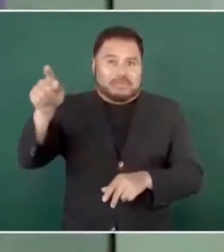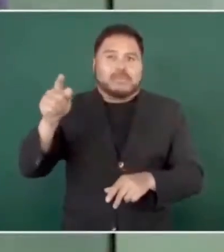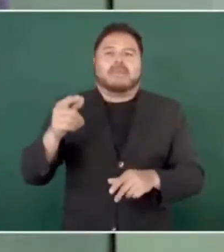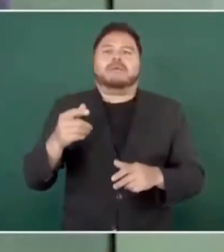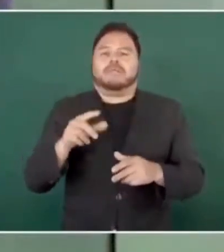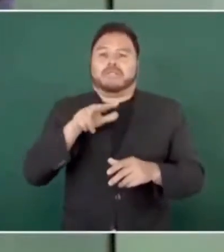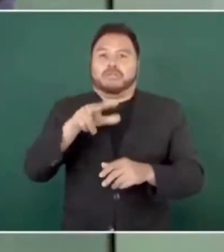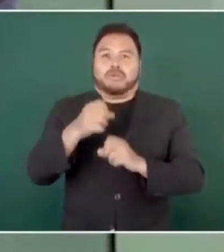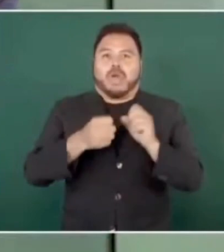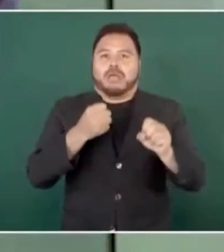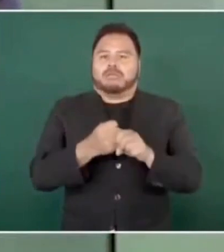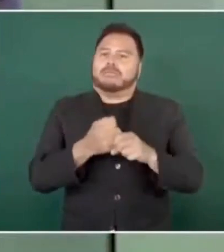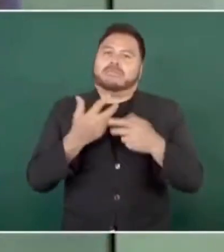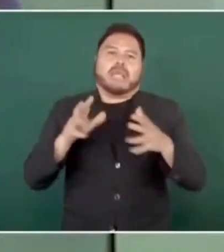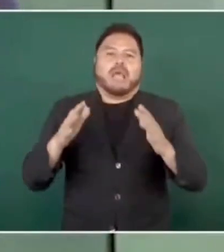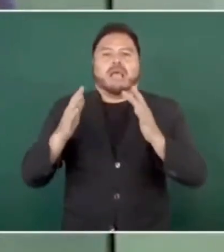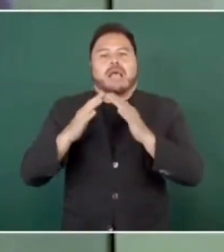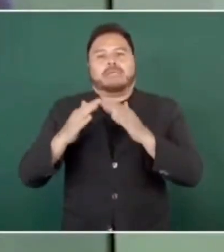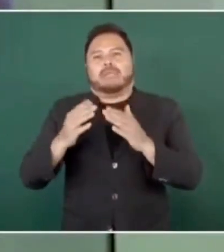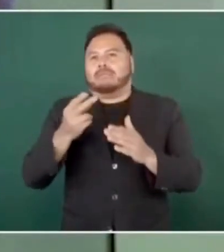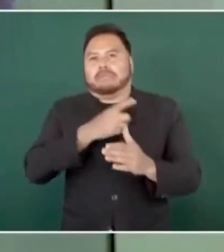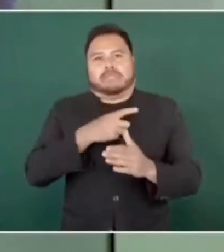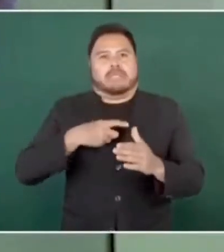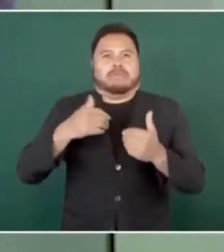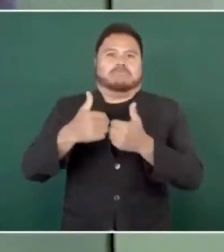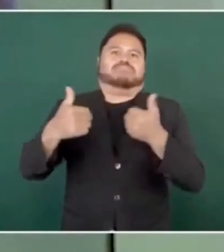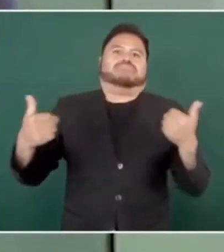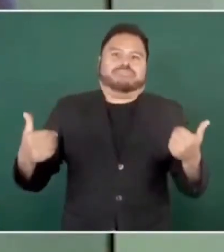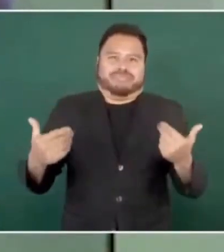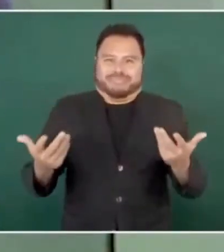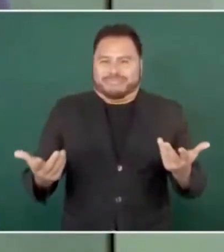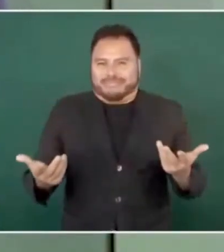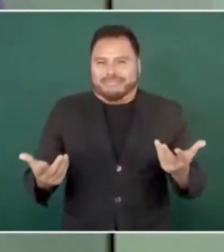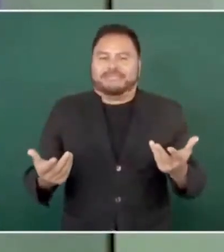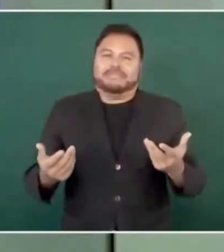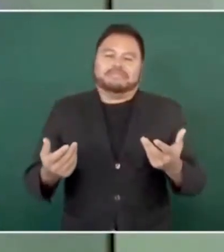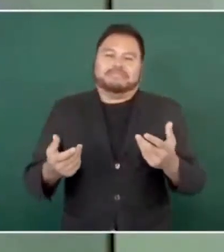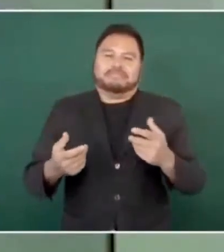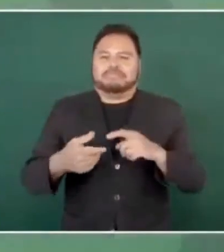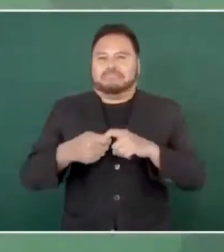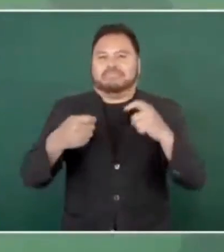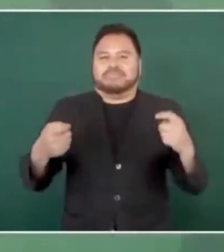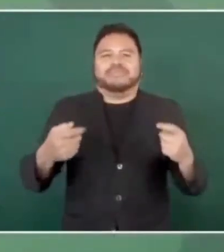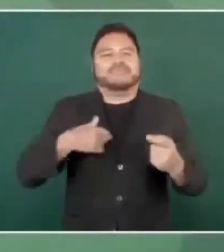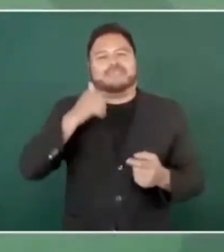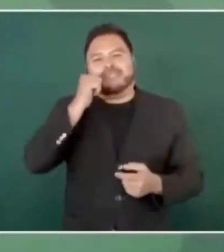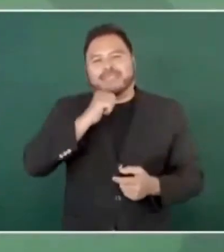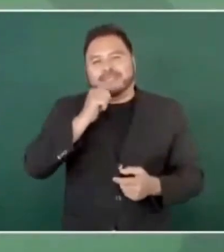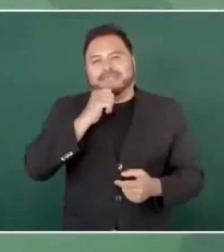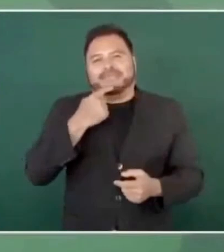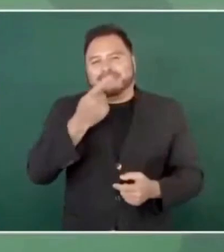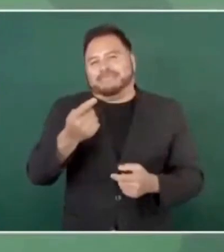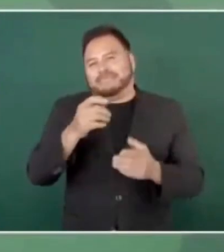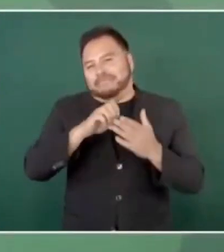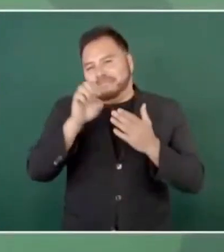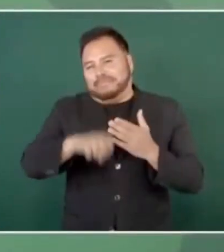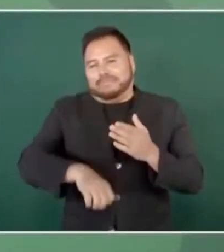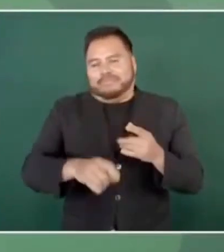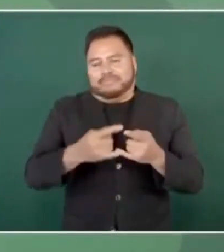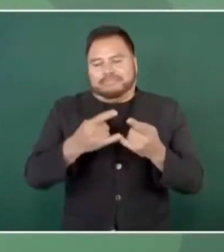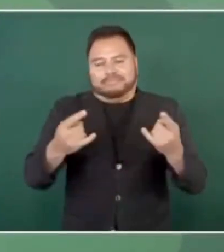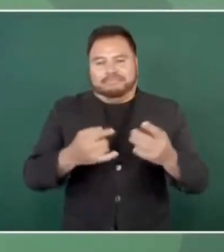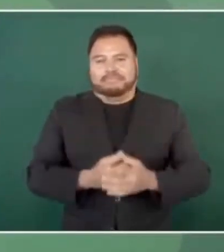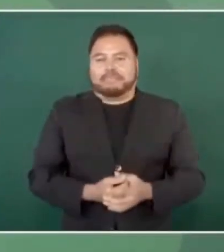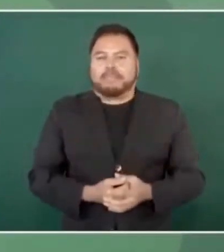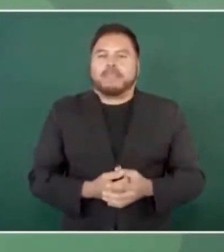abandonar la casa, la familia. Siempre uso el ejemplo